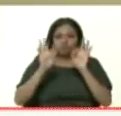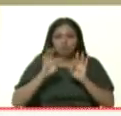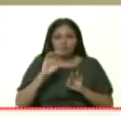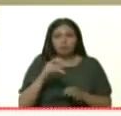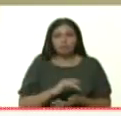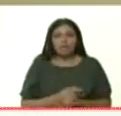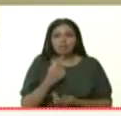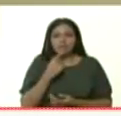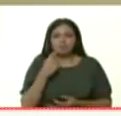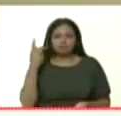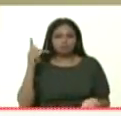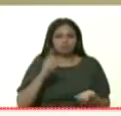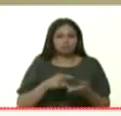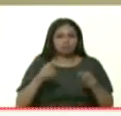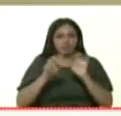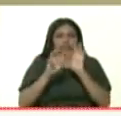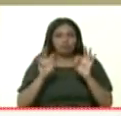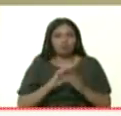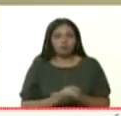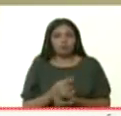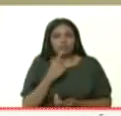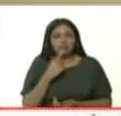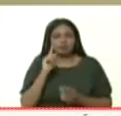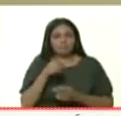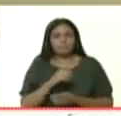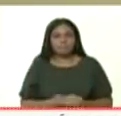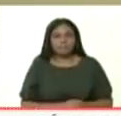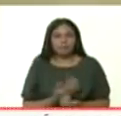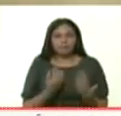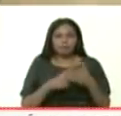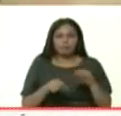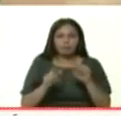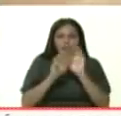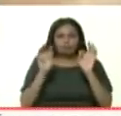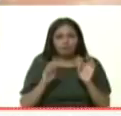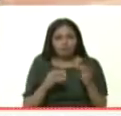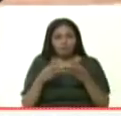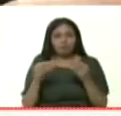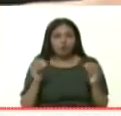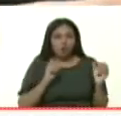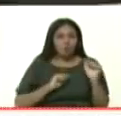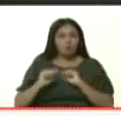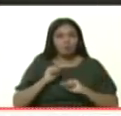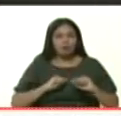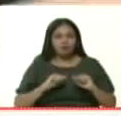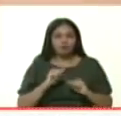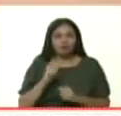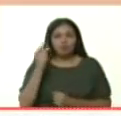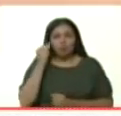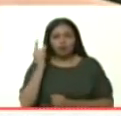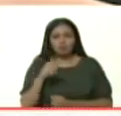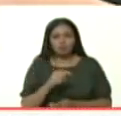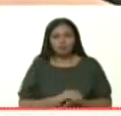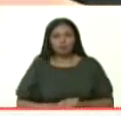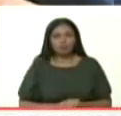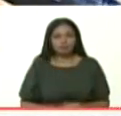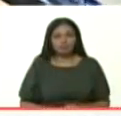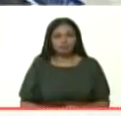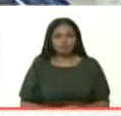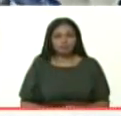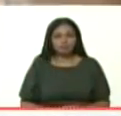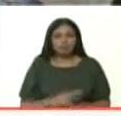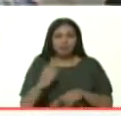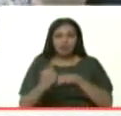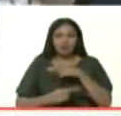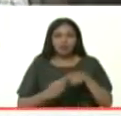a decir presentes. Y yo les tengo que decir a ustedes, y a través de ustedes, a todos los movimientos feministas del mundo, la